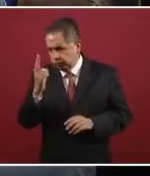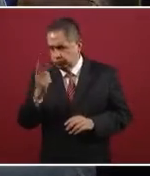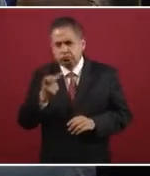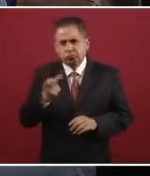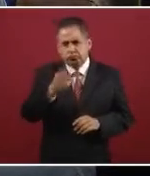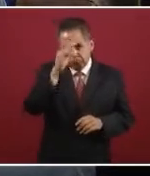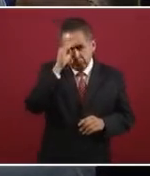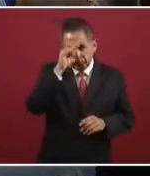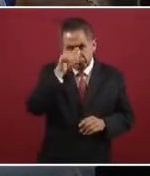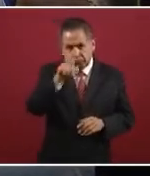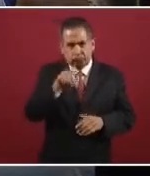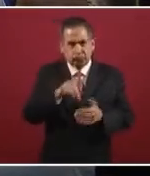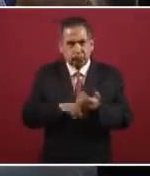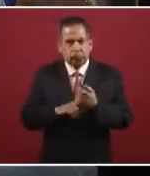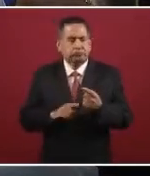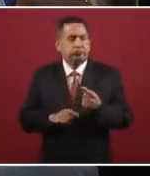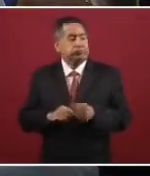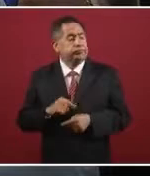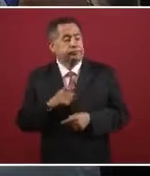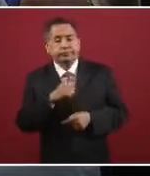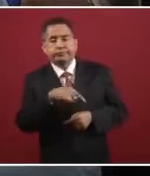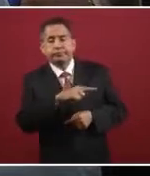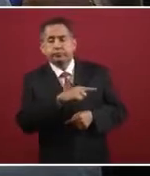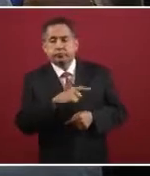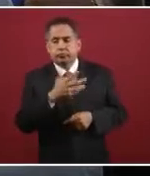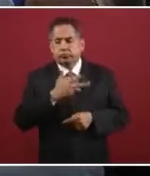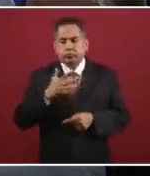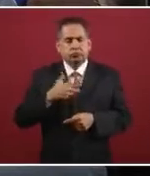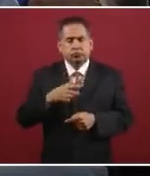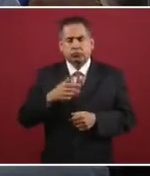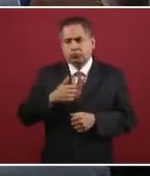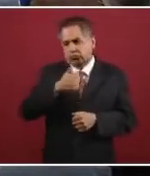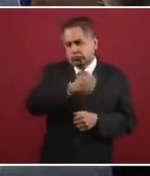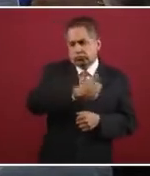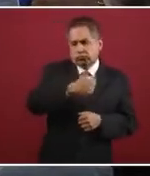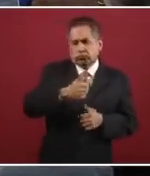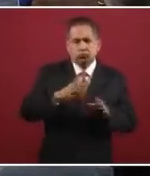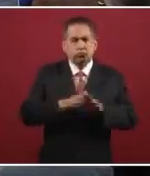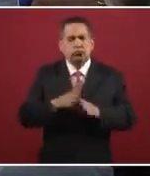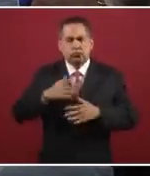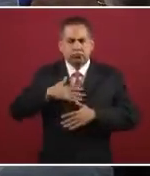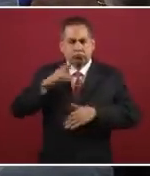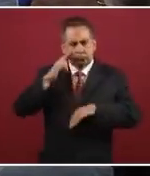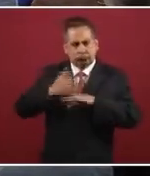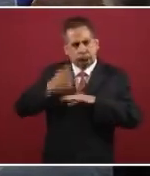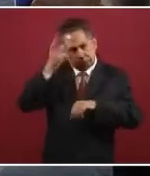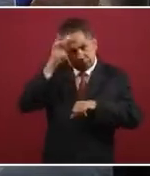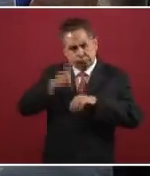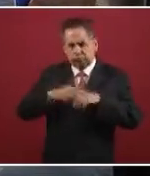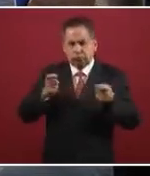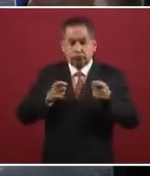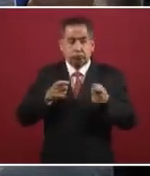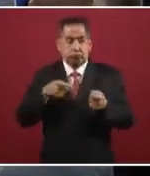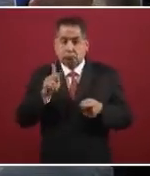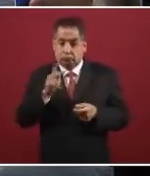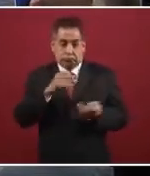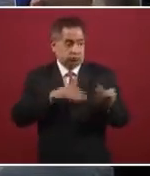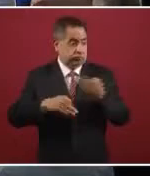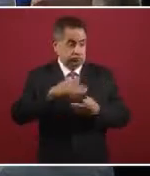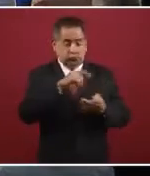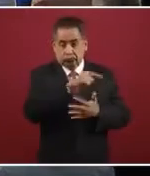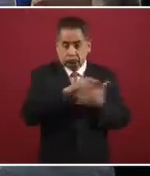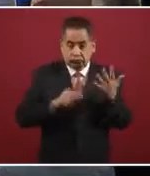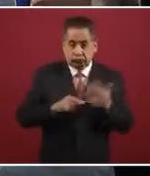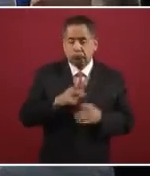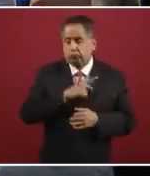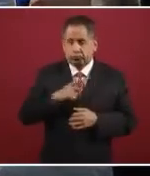su opinión al respecto. Ellos obviamente tienen su postura cada uno de cómo asumirían la rectoría, pero coinciden en que se debe de mantener